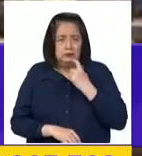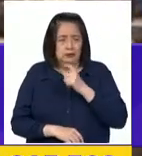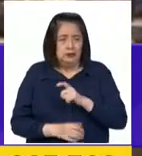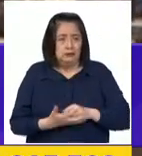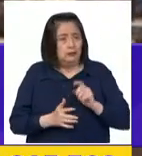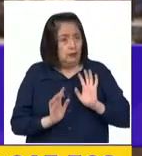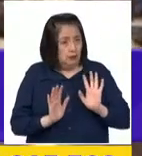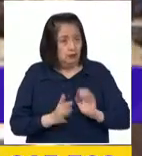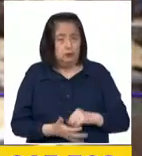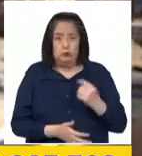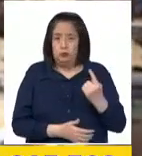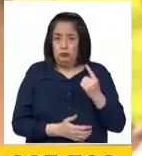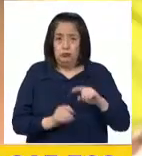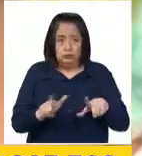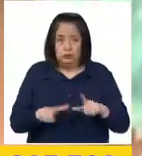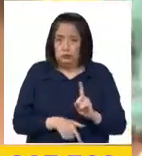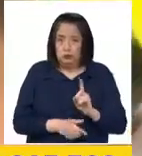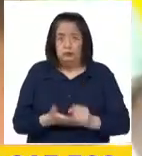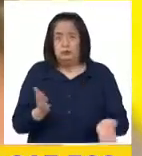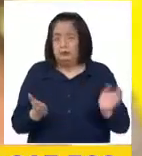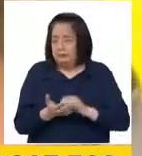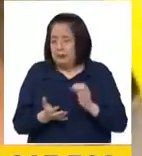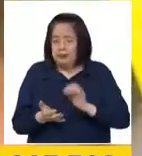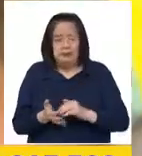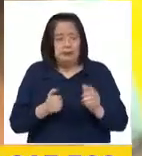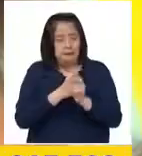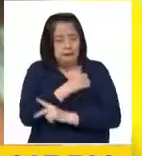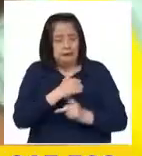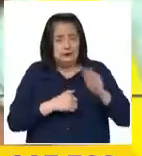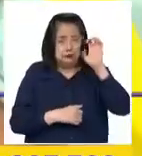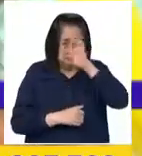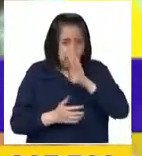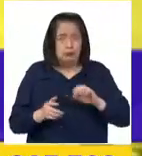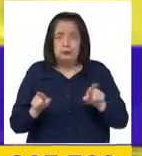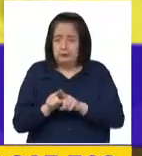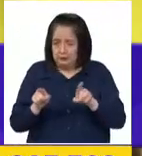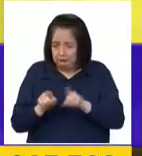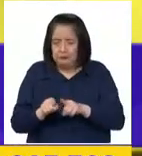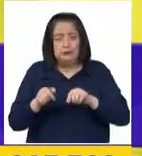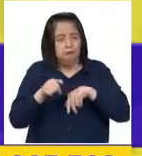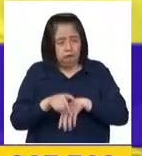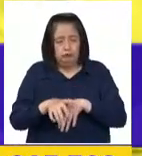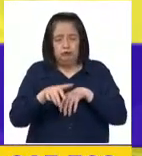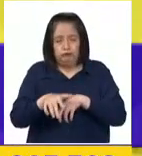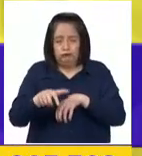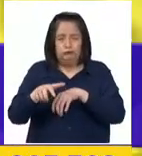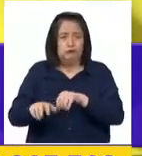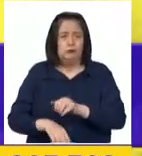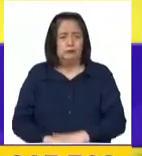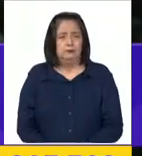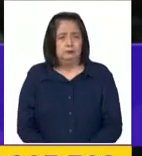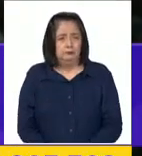Pero ese no fue el único lugar. En más países europeos también se realizaron marchas.